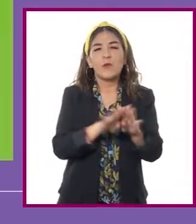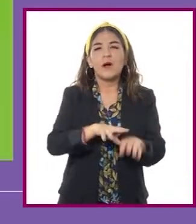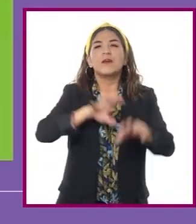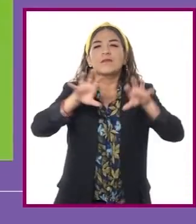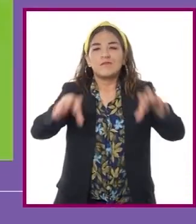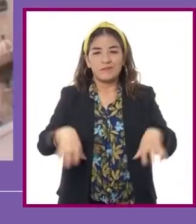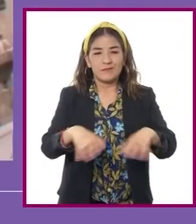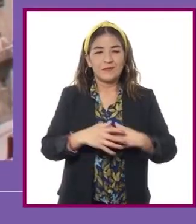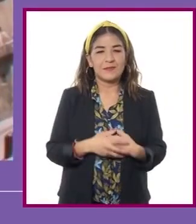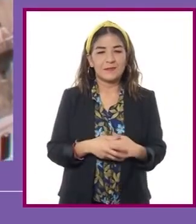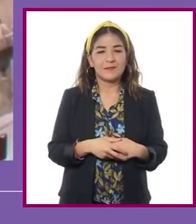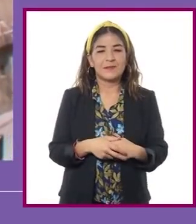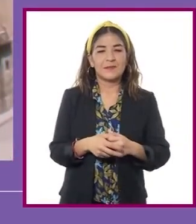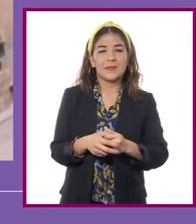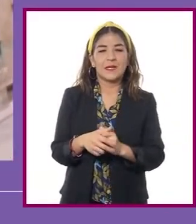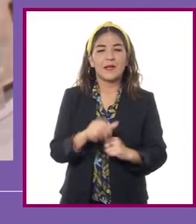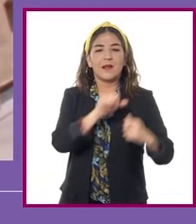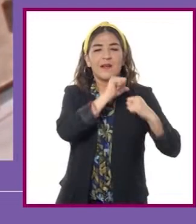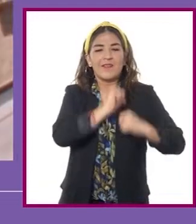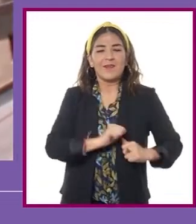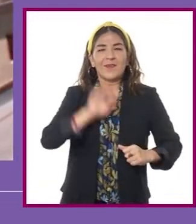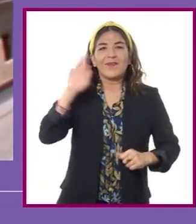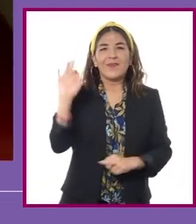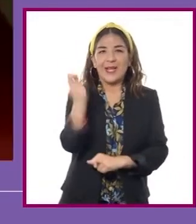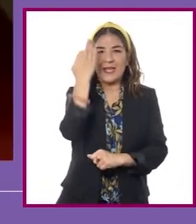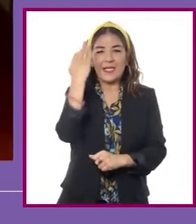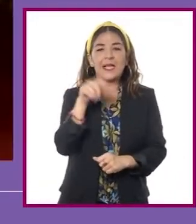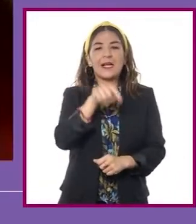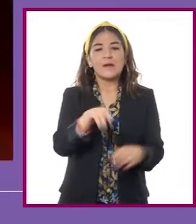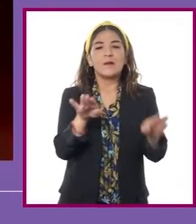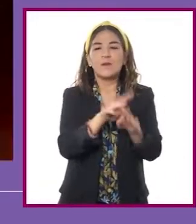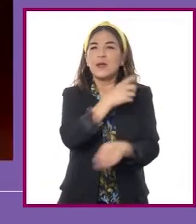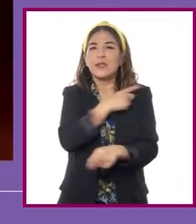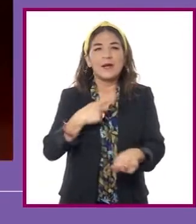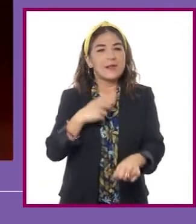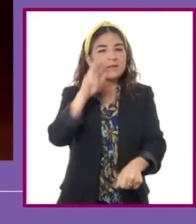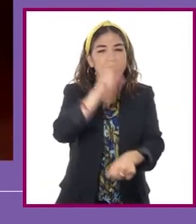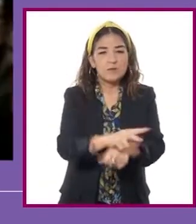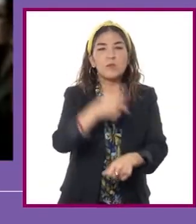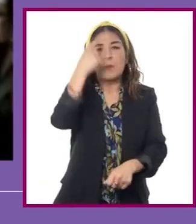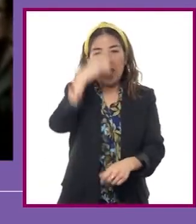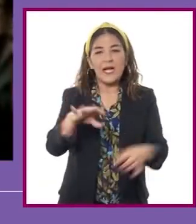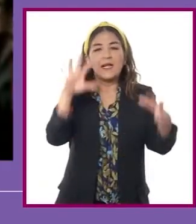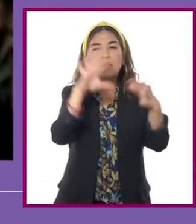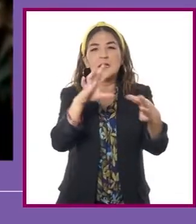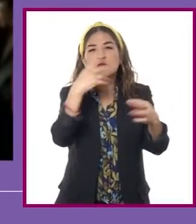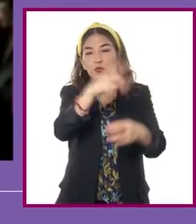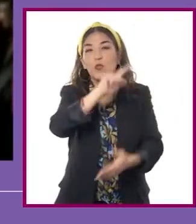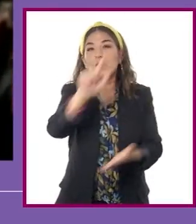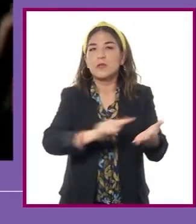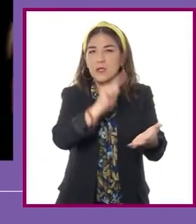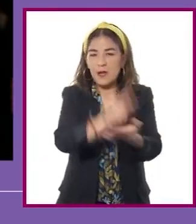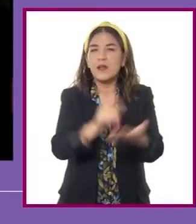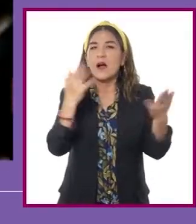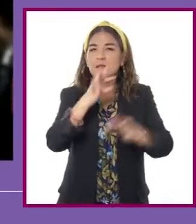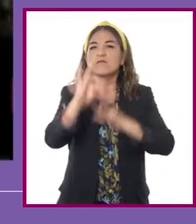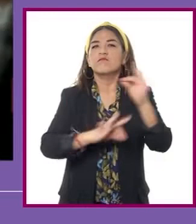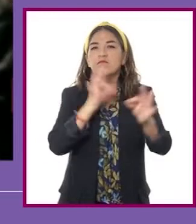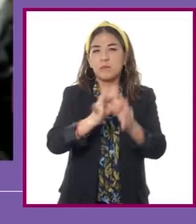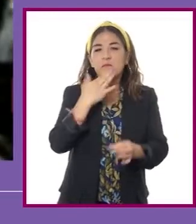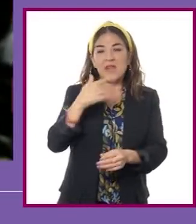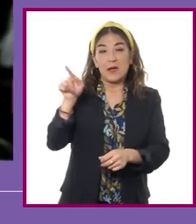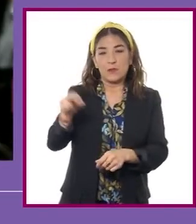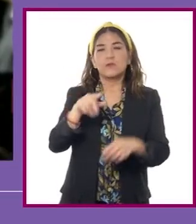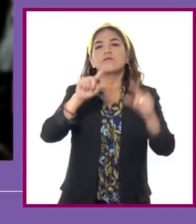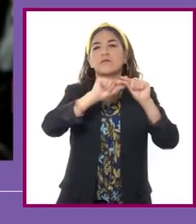poderes. El Poder Ejecutivo Federal tiene la misión de velar por la aplicación de las leyes y lo representa el presidente de los Estados